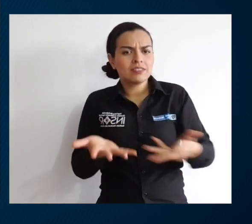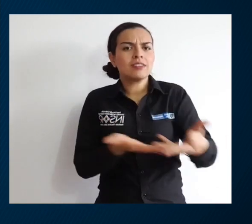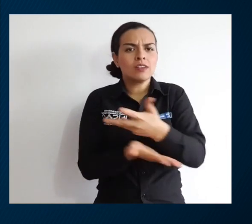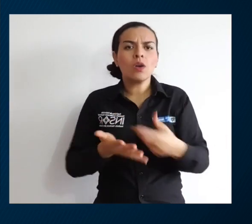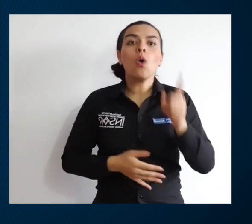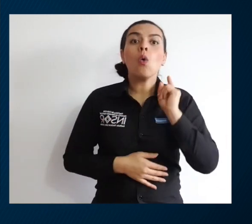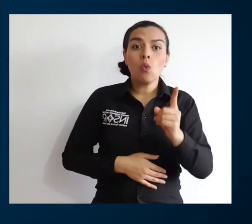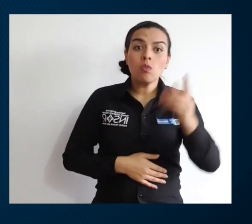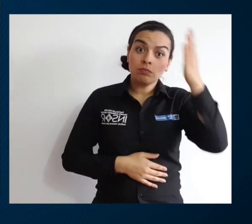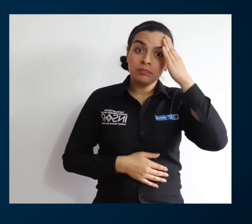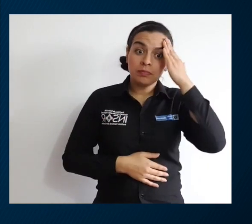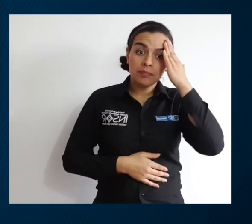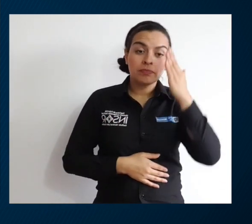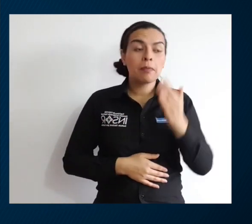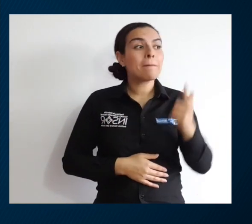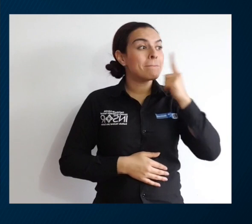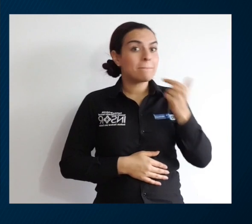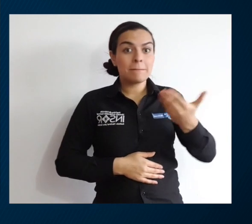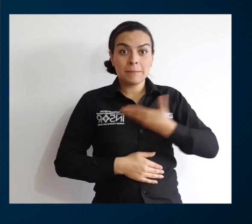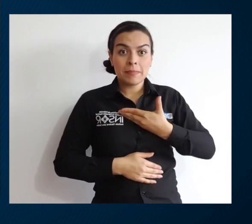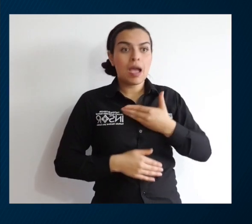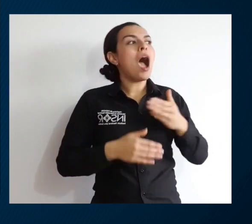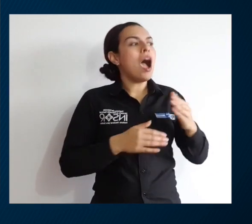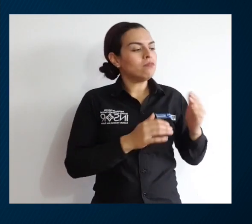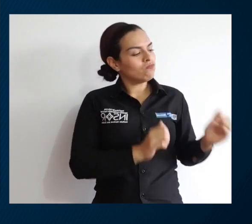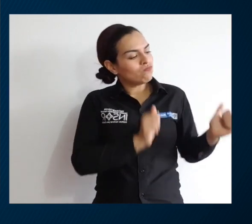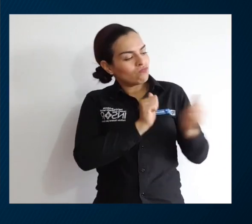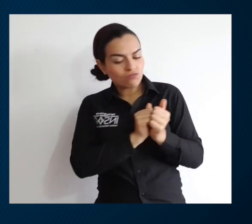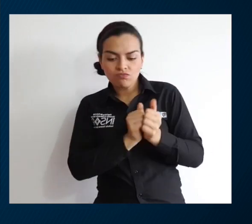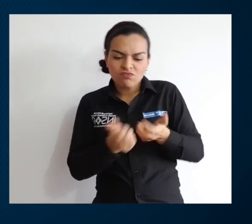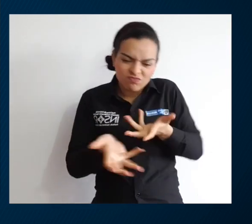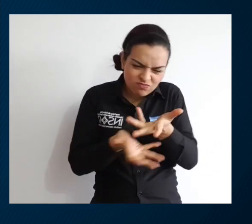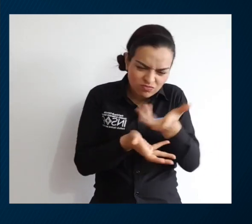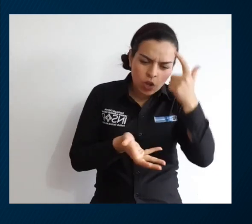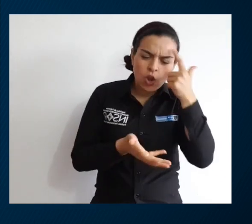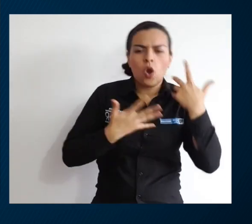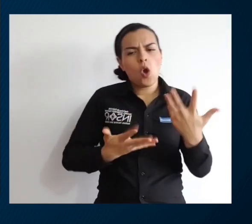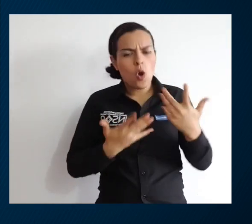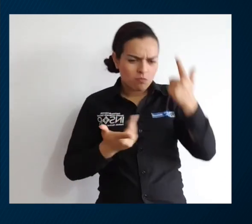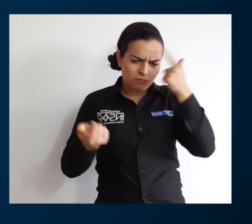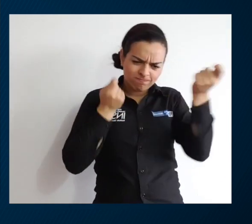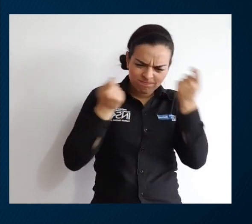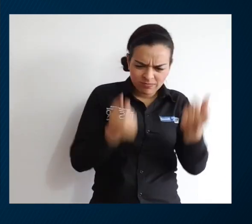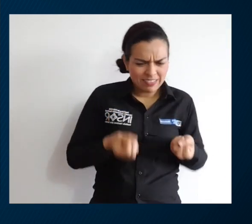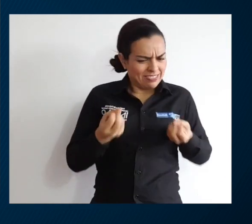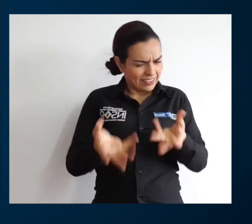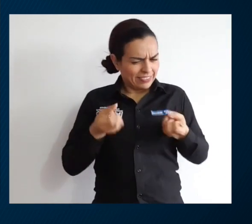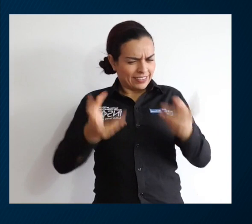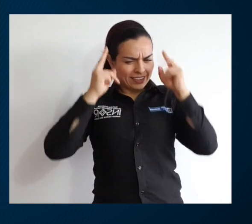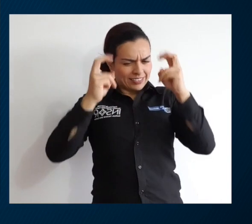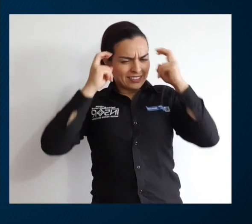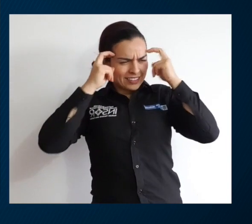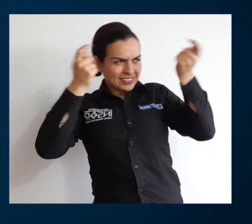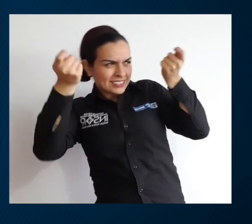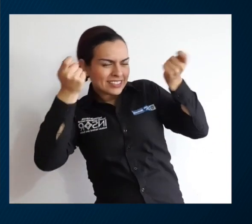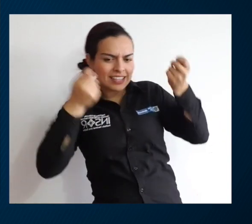manera, porque en el colegio utilizamos un enfoque de aprendizaje cooperativo en donde los pares se juntan en